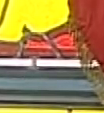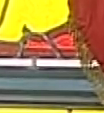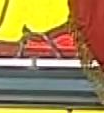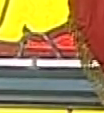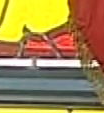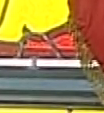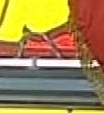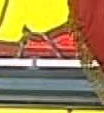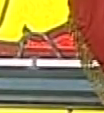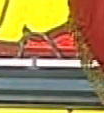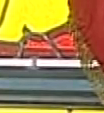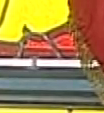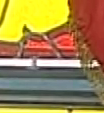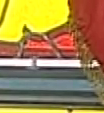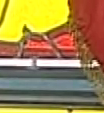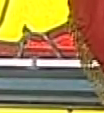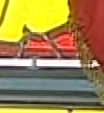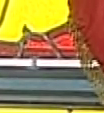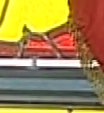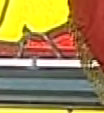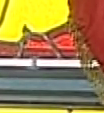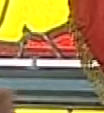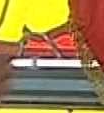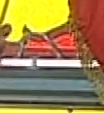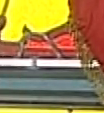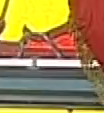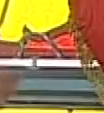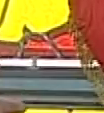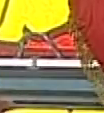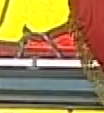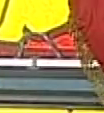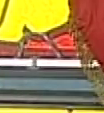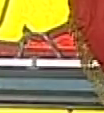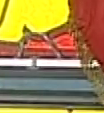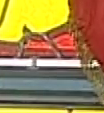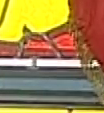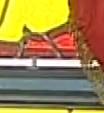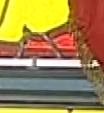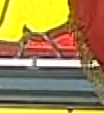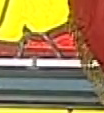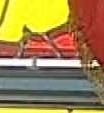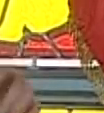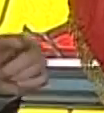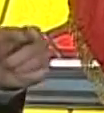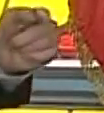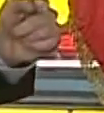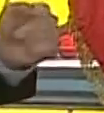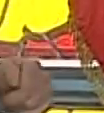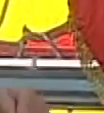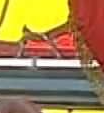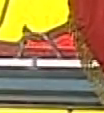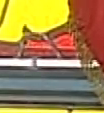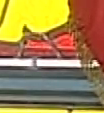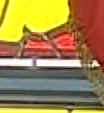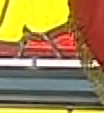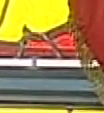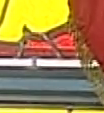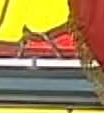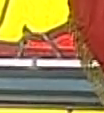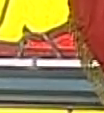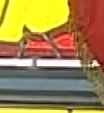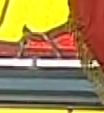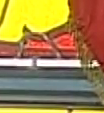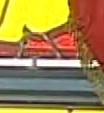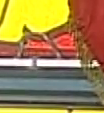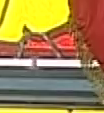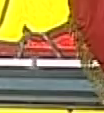para la administración de los recursos, para la inversión de las necesidades propias y la resolución de problemas que solo el pueblo puede